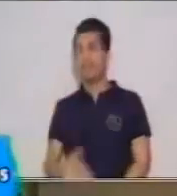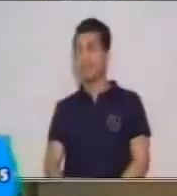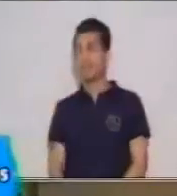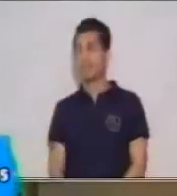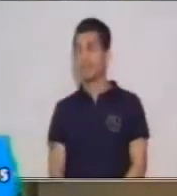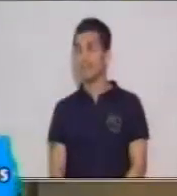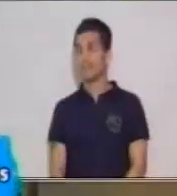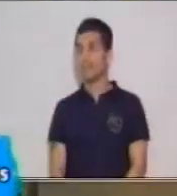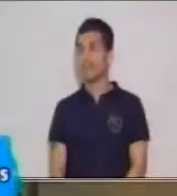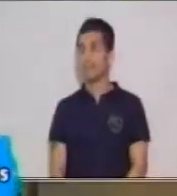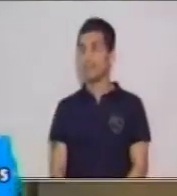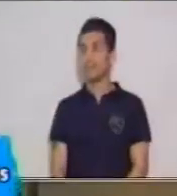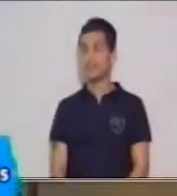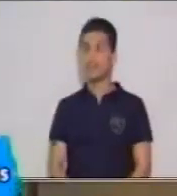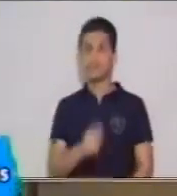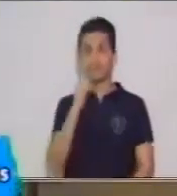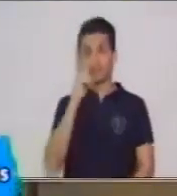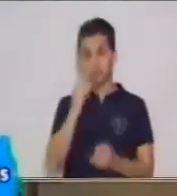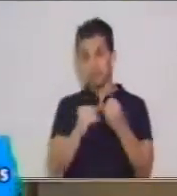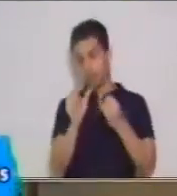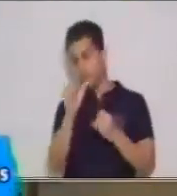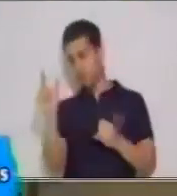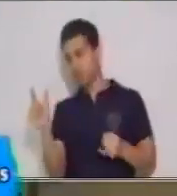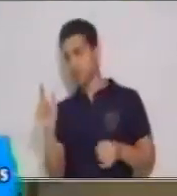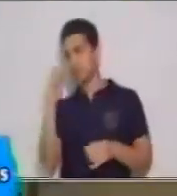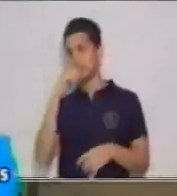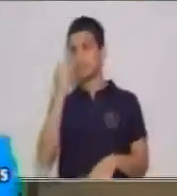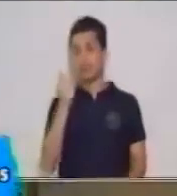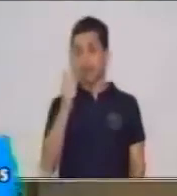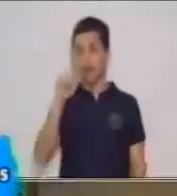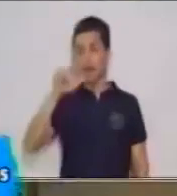que te ubiques al final. Digámoslo con aplausos.